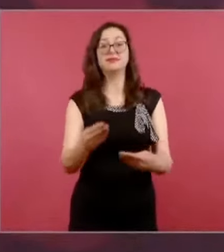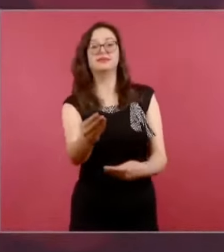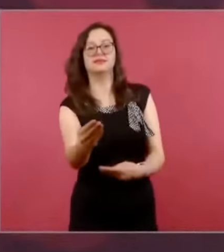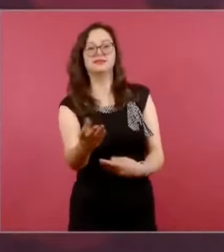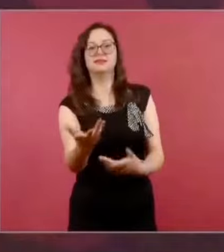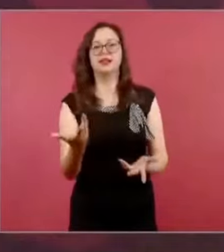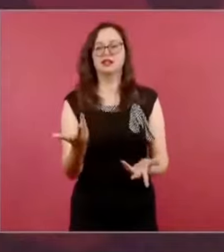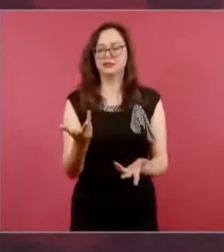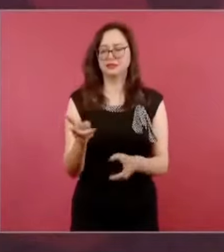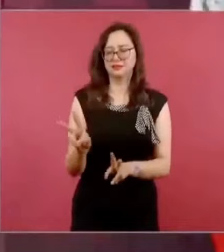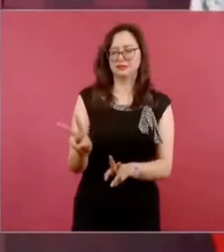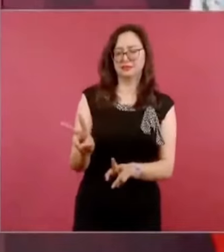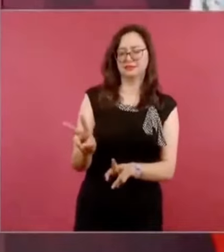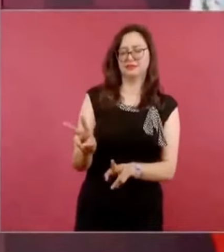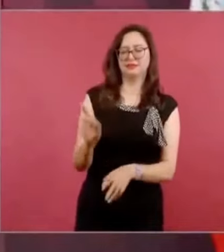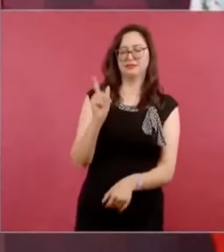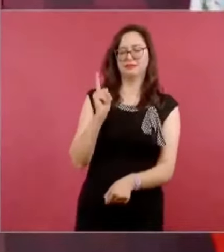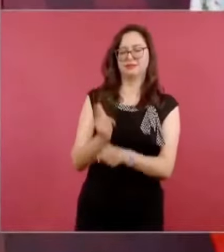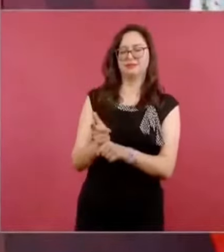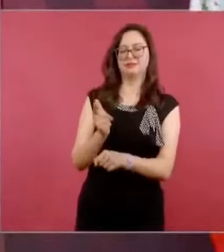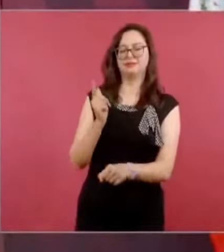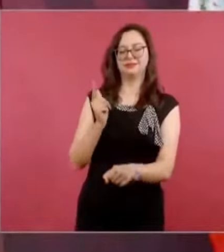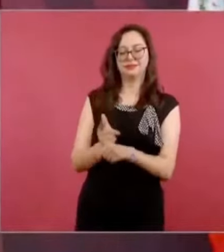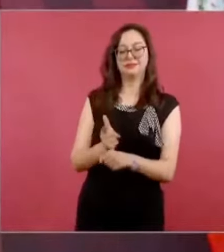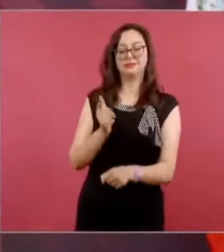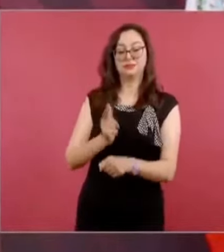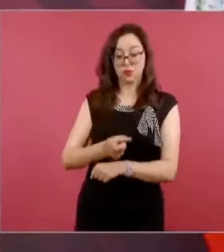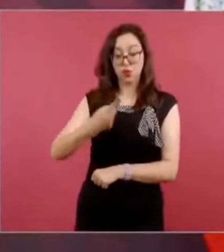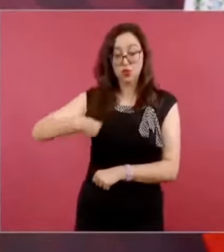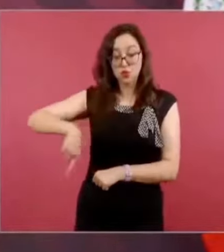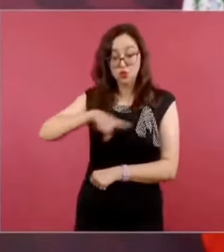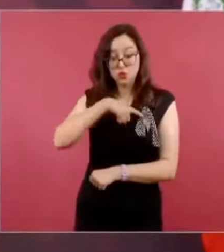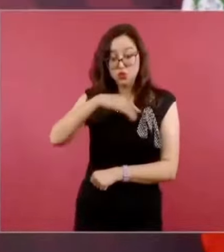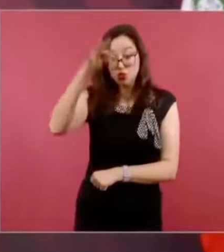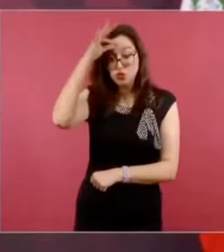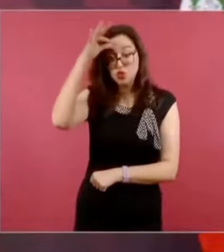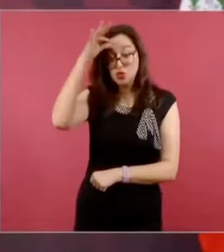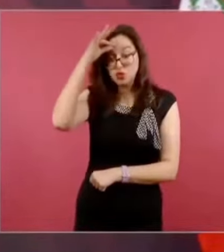porque no nos estamos chupando el dedo.